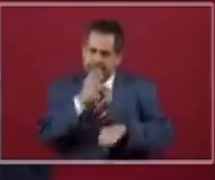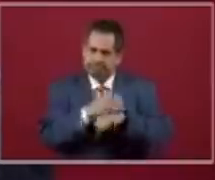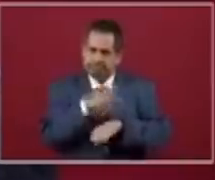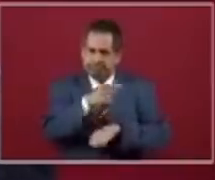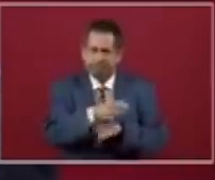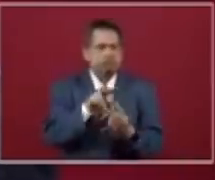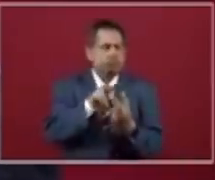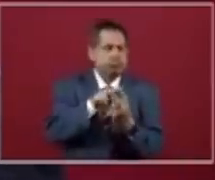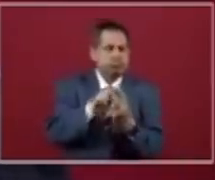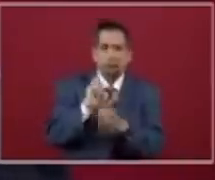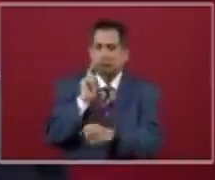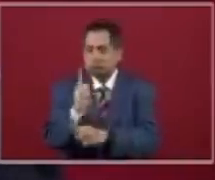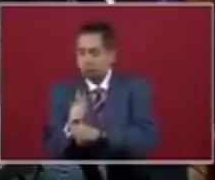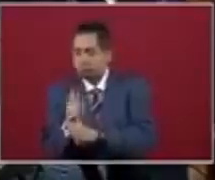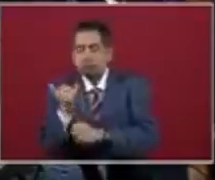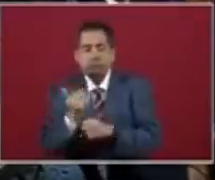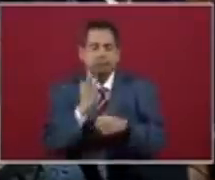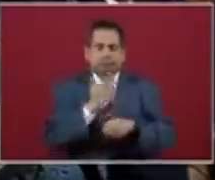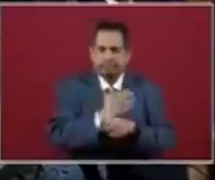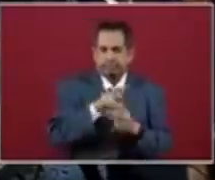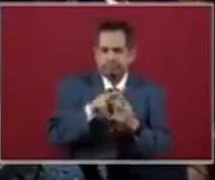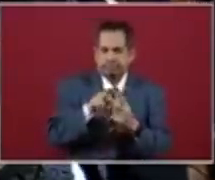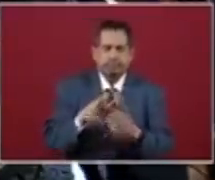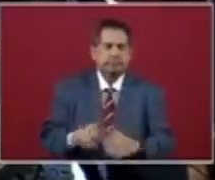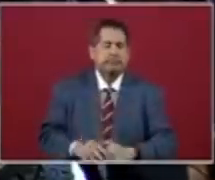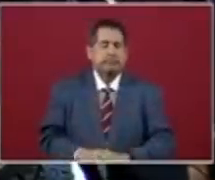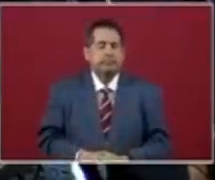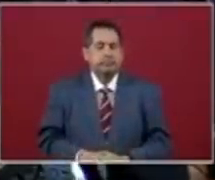y la detección y prevención oportuna.